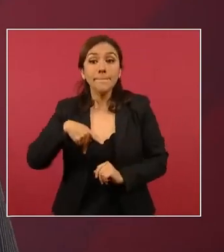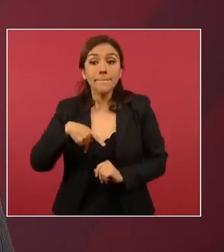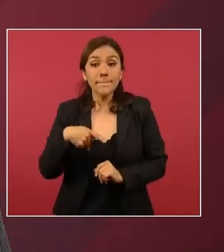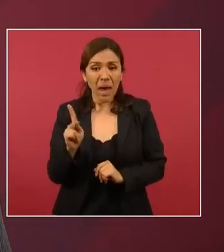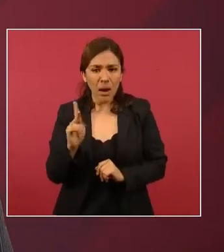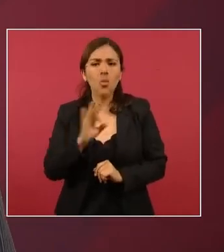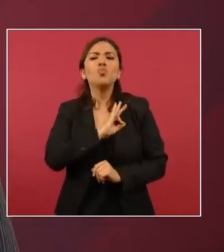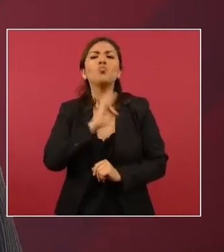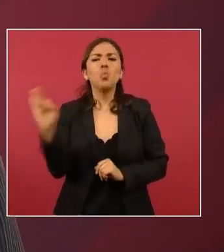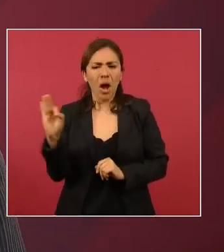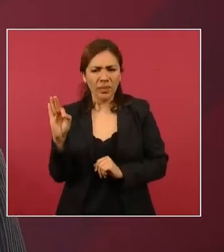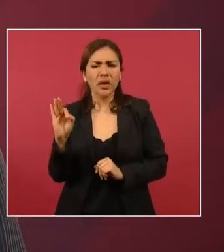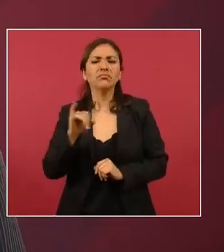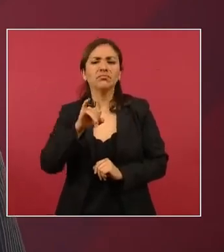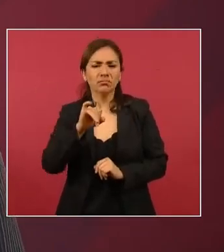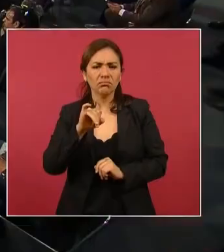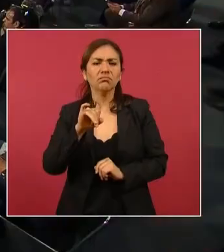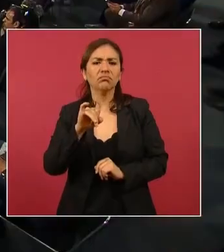se pueden presentar